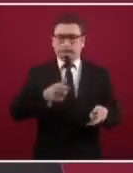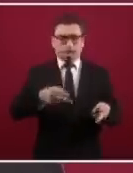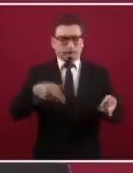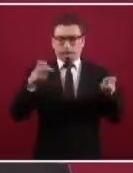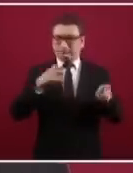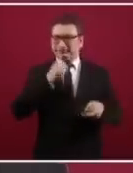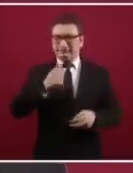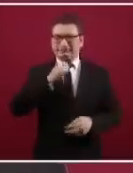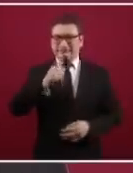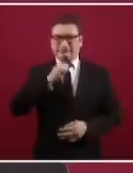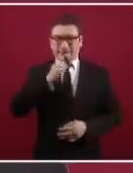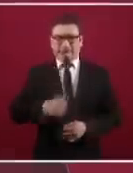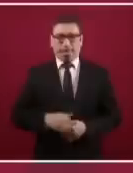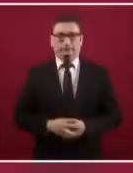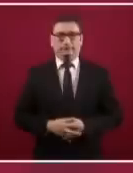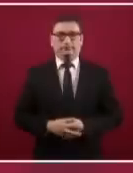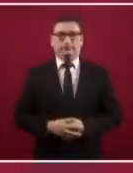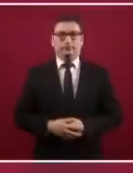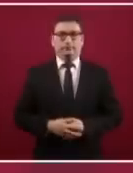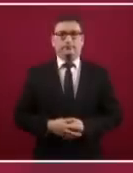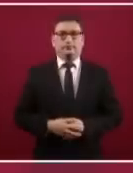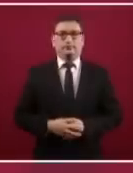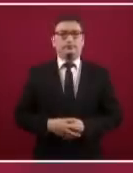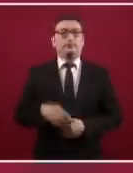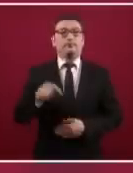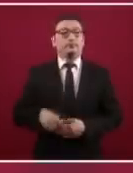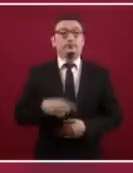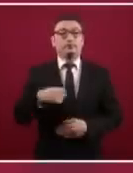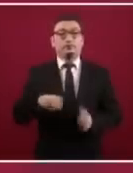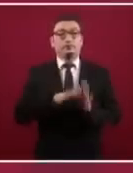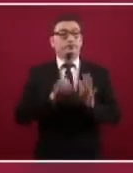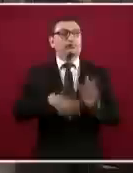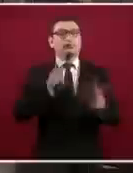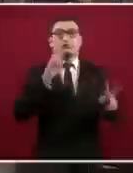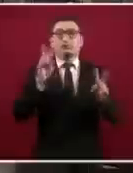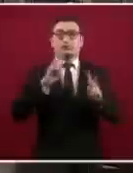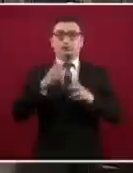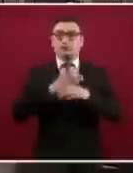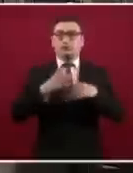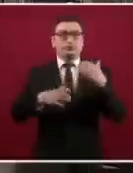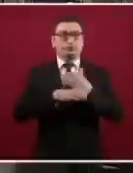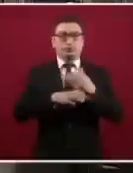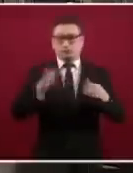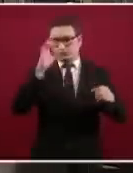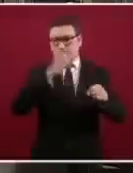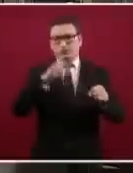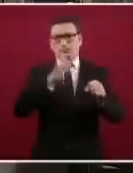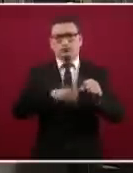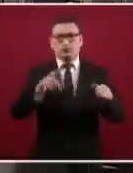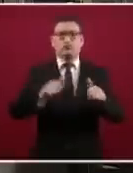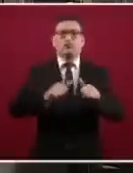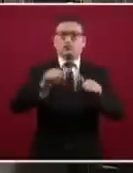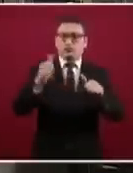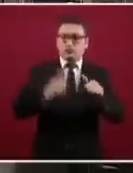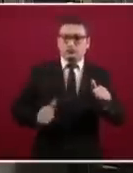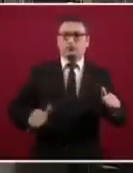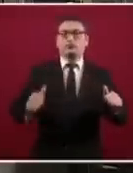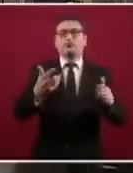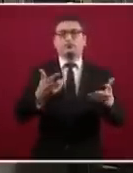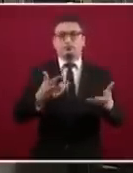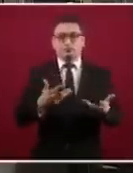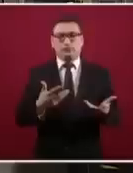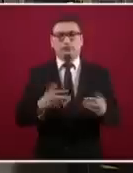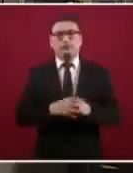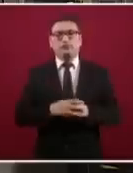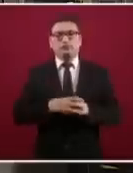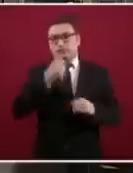Nada, nada, nada. Aquí, por ejemplo, está el patrimonio cultural, obras de artes de